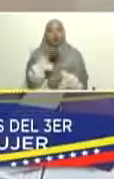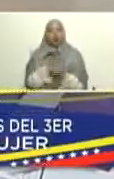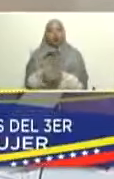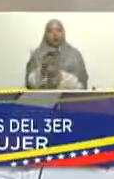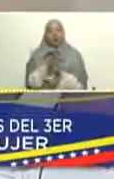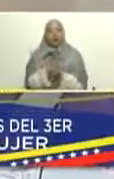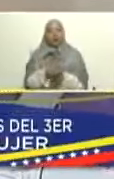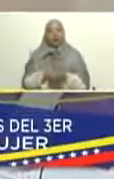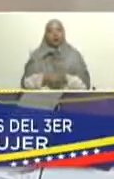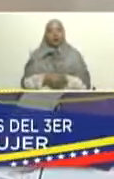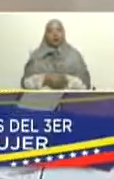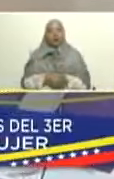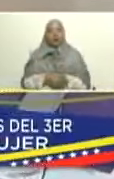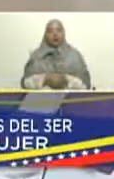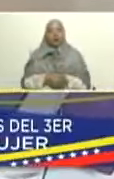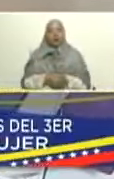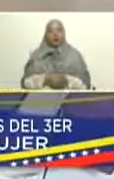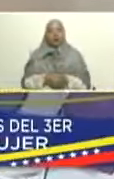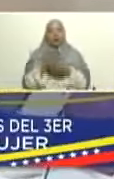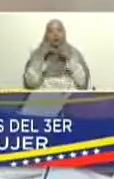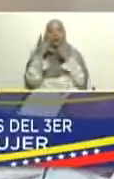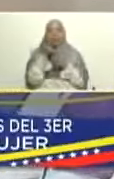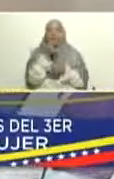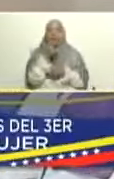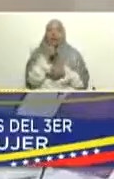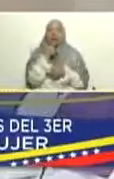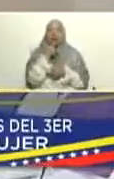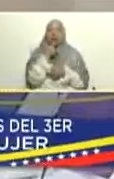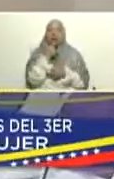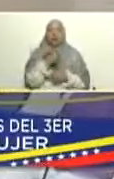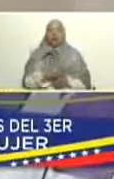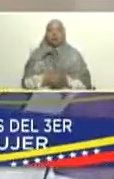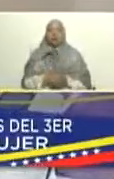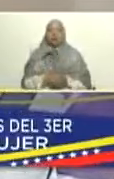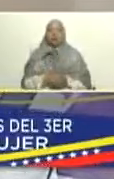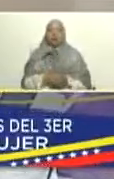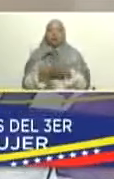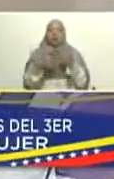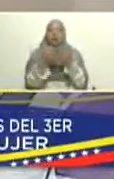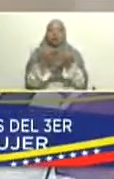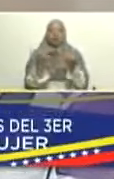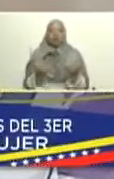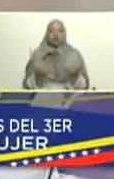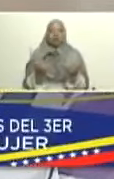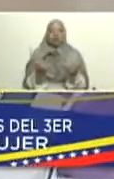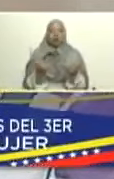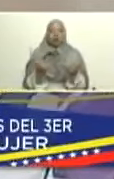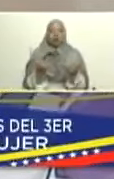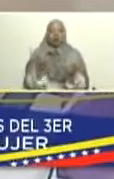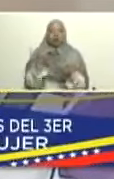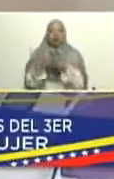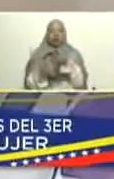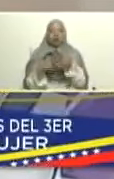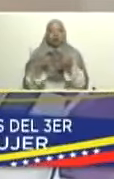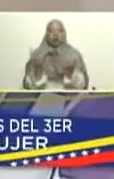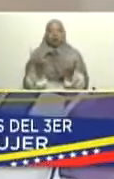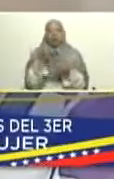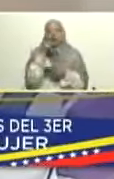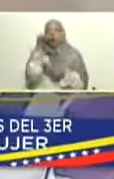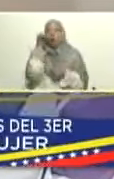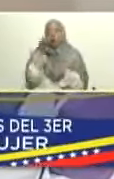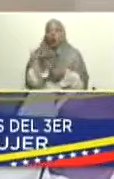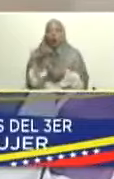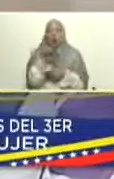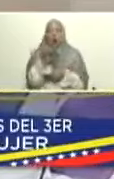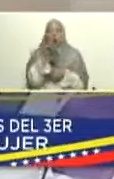Buena paga, Román. ¿Ah? Bueno, que yo soy amigo de Carolina Herrera, pero te digo, entre Carolina Herrera